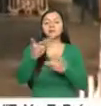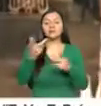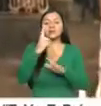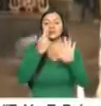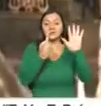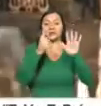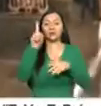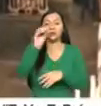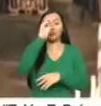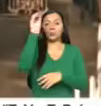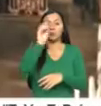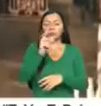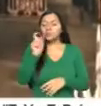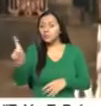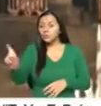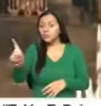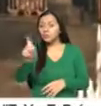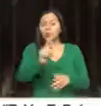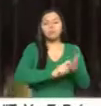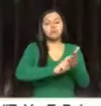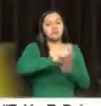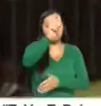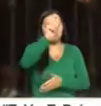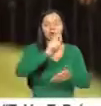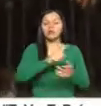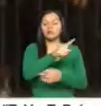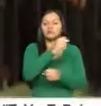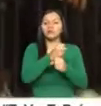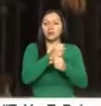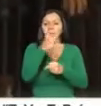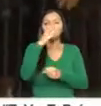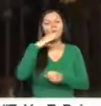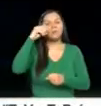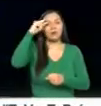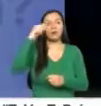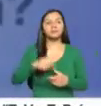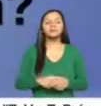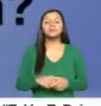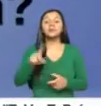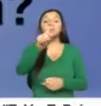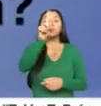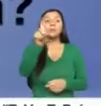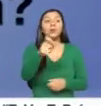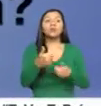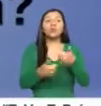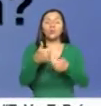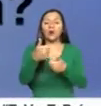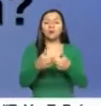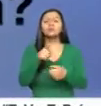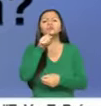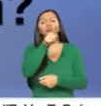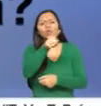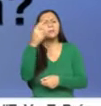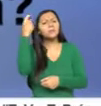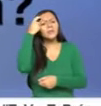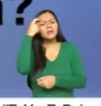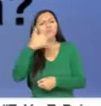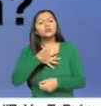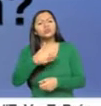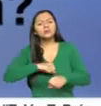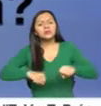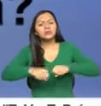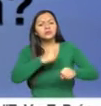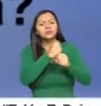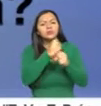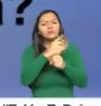encuestados aprueba el trabajo del presidente de la República, Rafael Correa. La pregunta formulada fue, ¿cómo califica la gestión